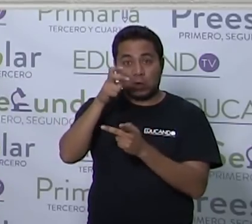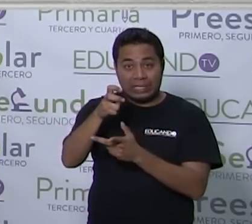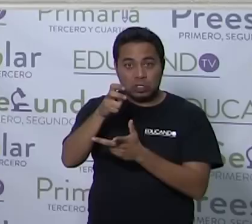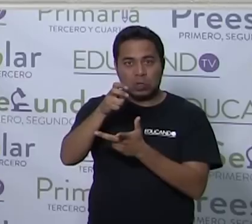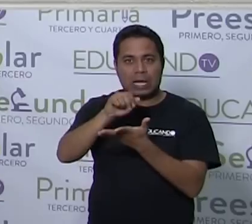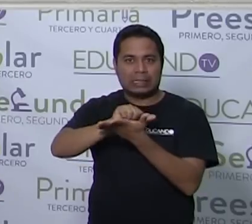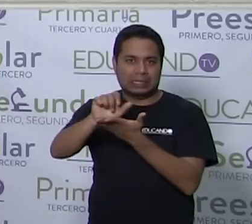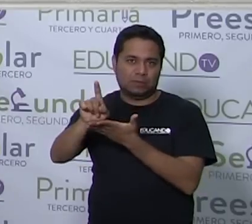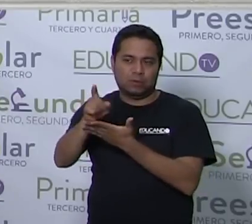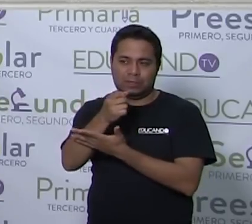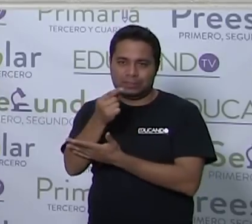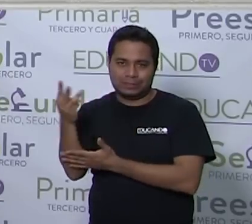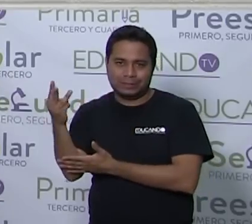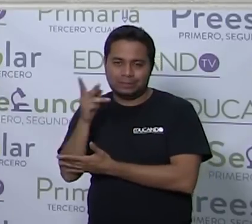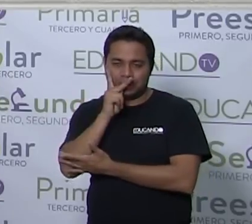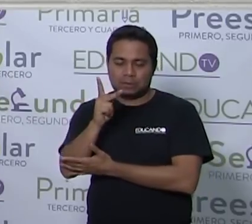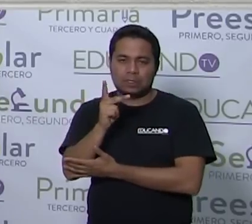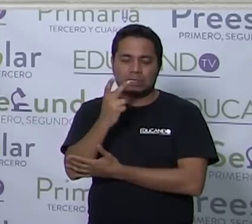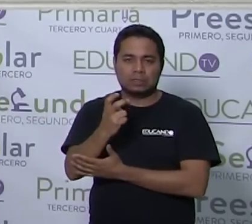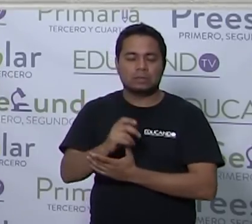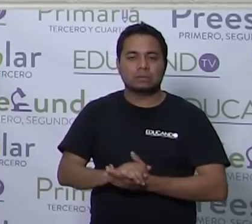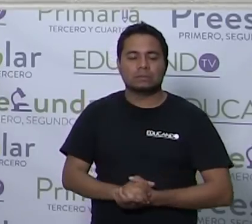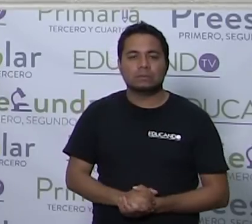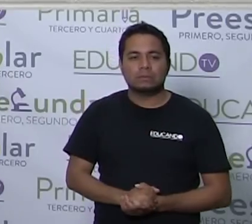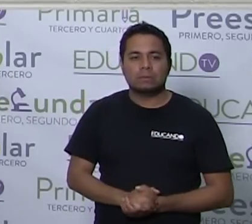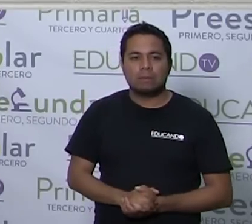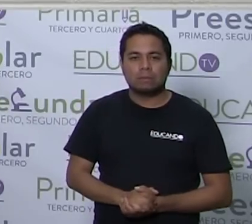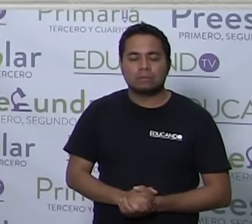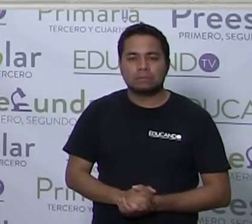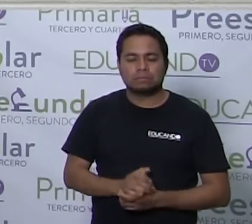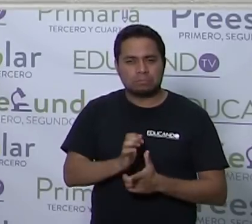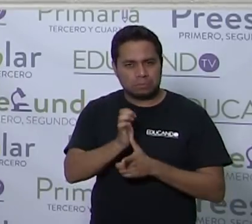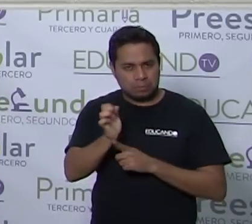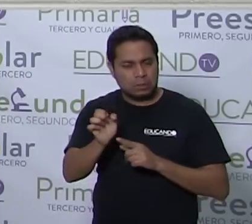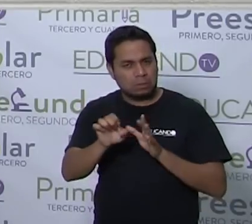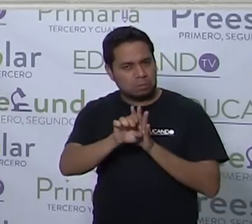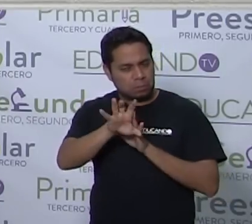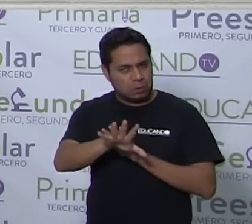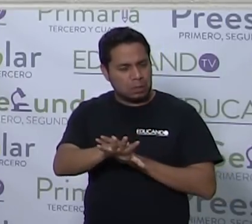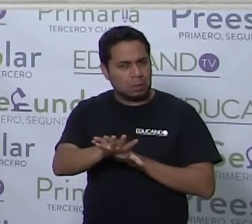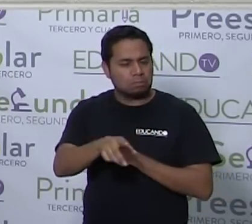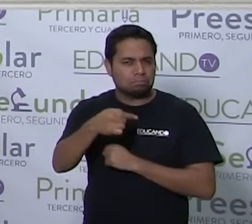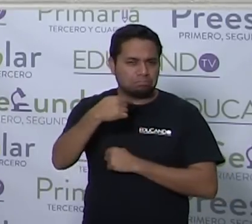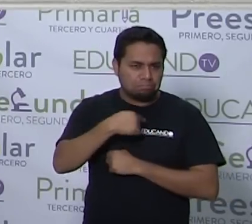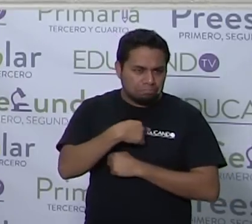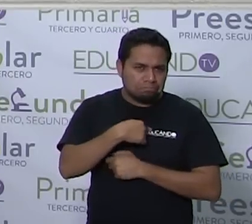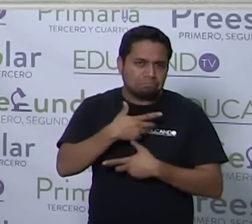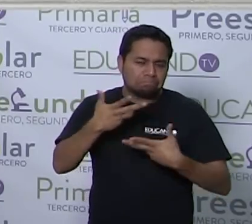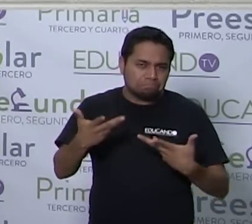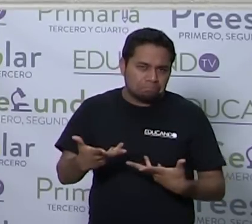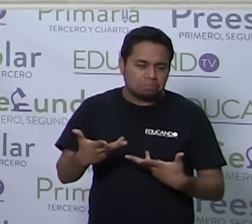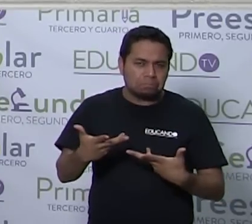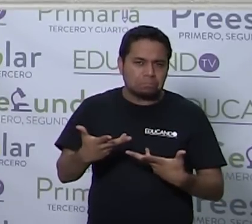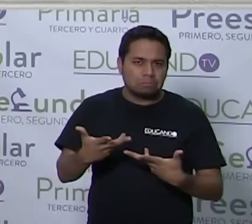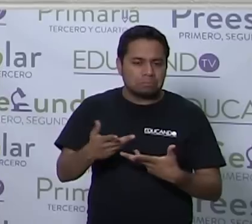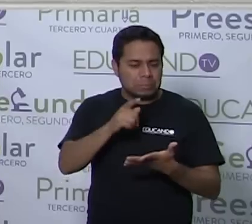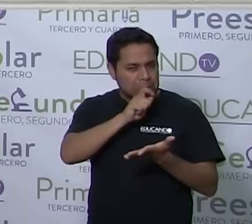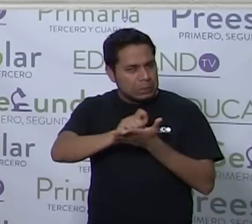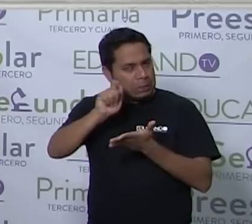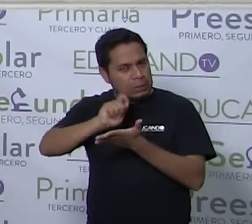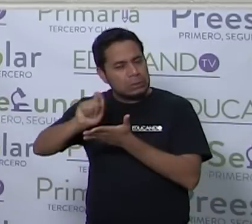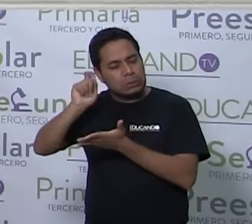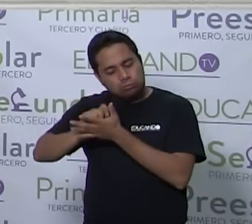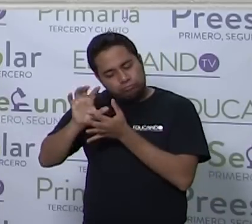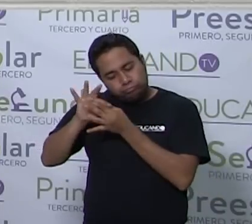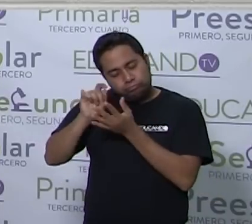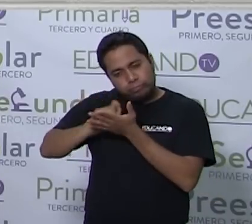adjetivos. Entonces, si yo me presento a escribir una narración y escribo, la